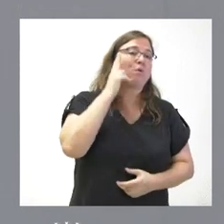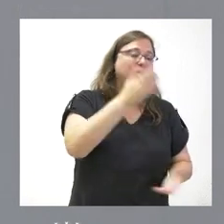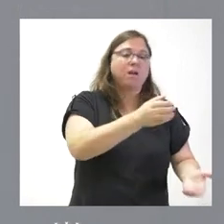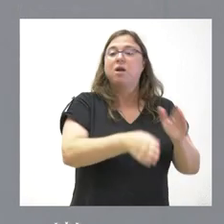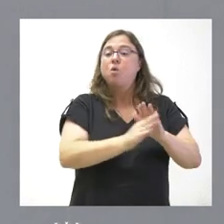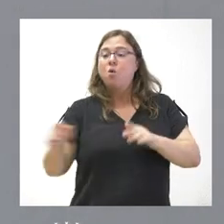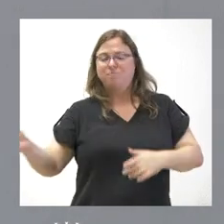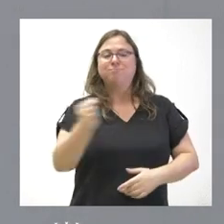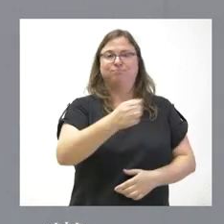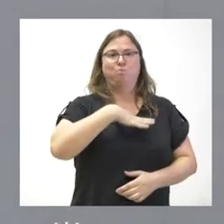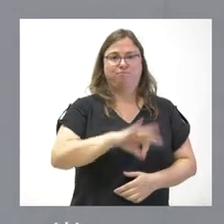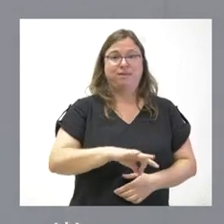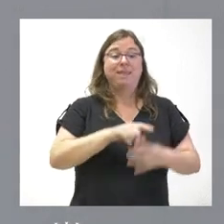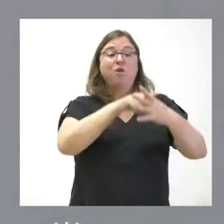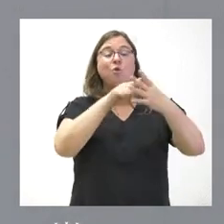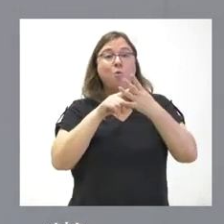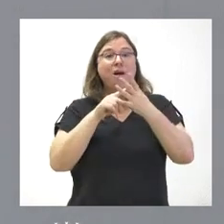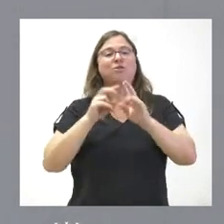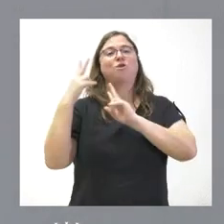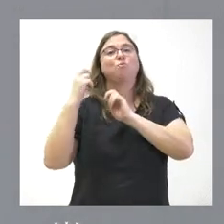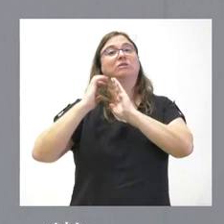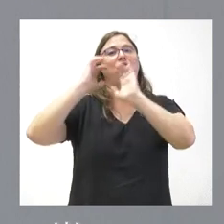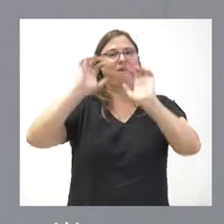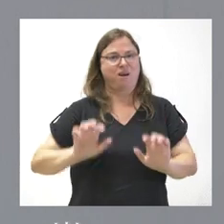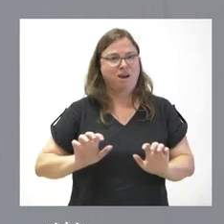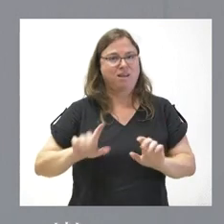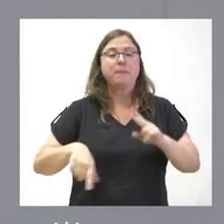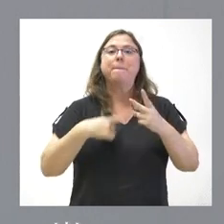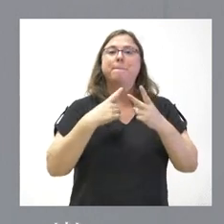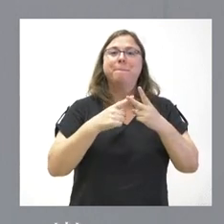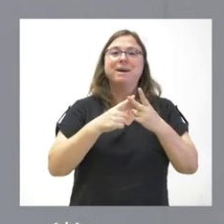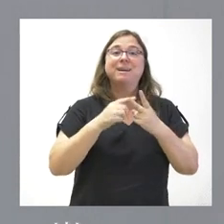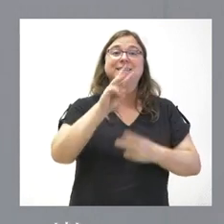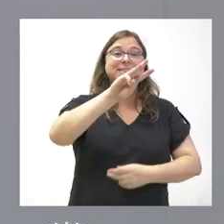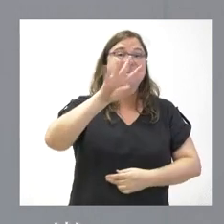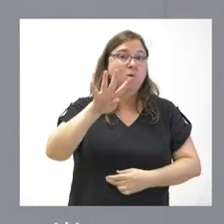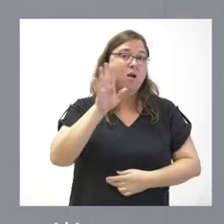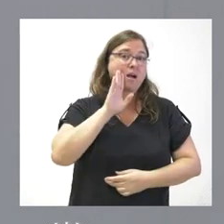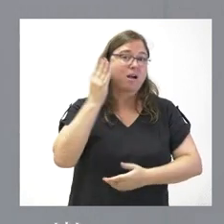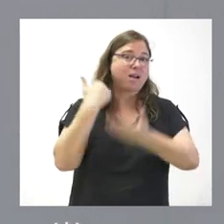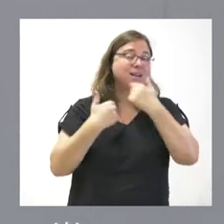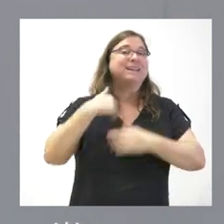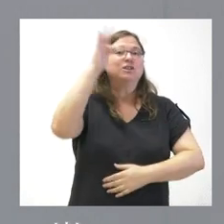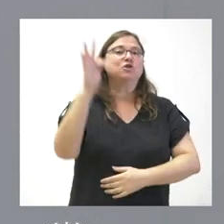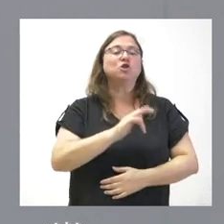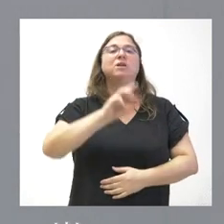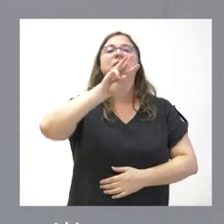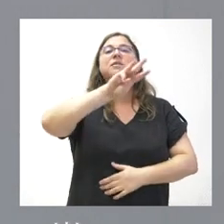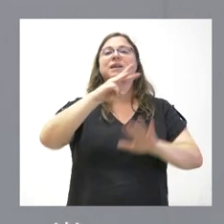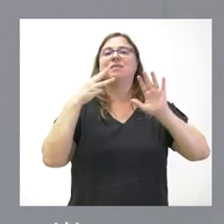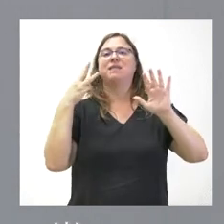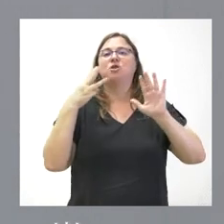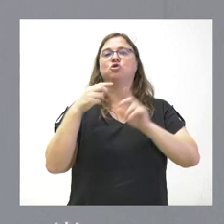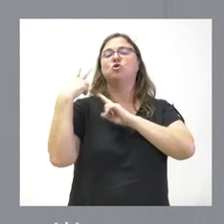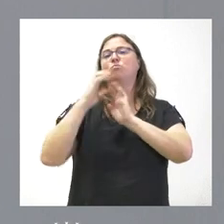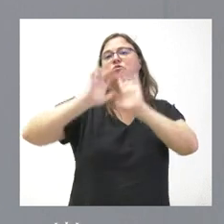misma con estas cuatro rebajas Fiscales unidas a las 34 que hicimos anteriormente son ya 38 las rebajas Fiscales